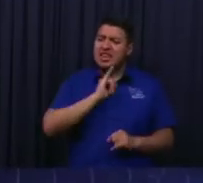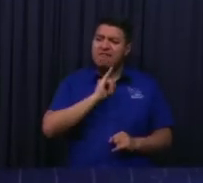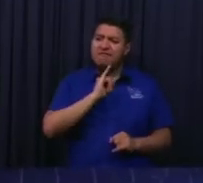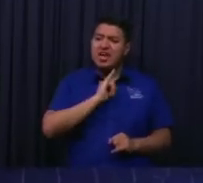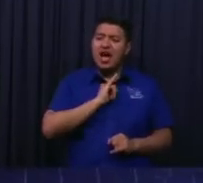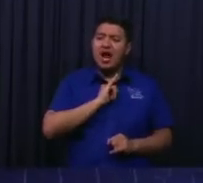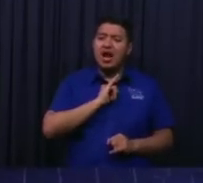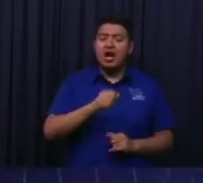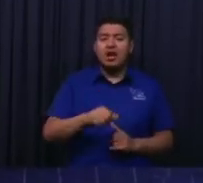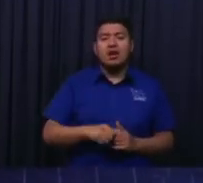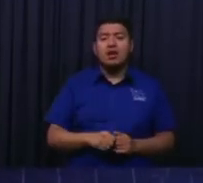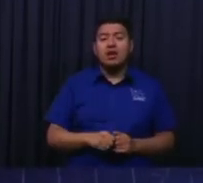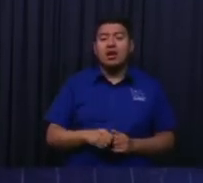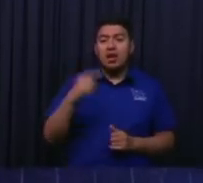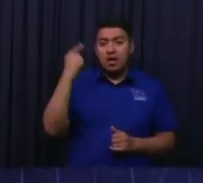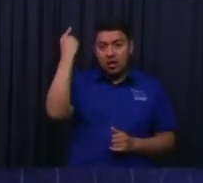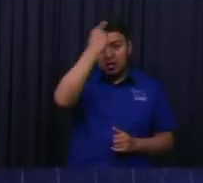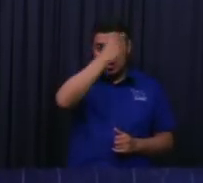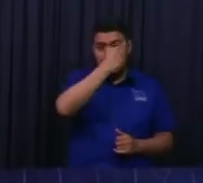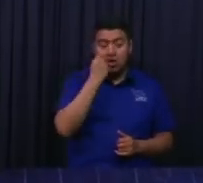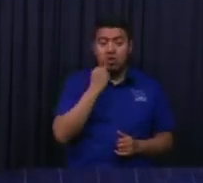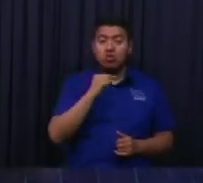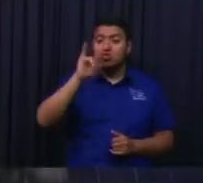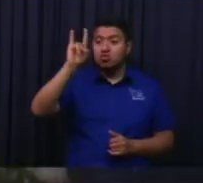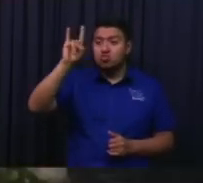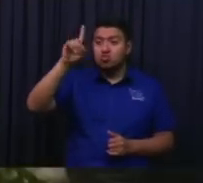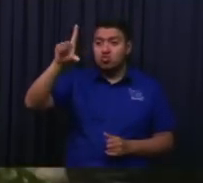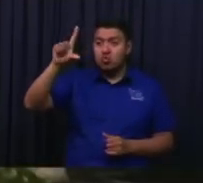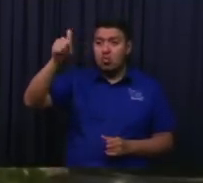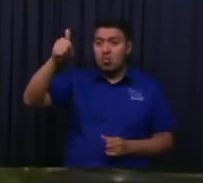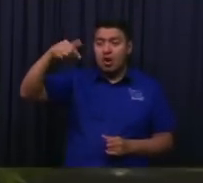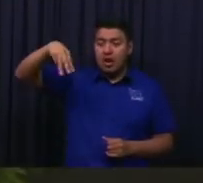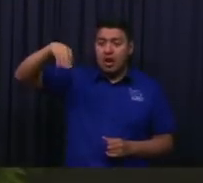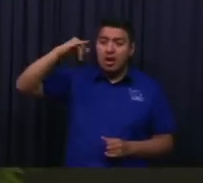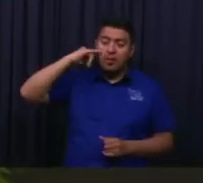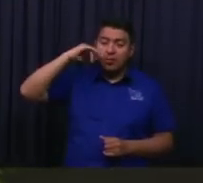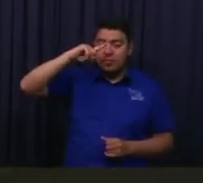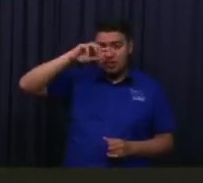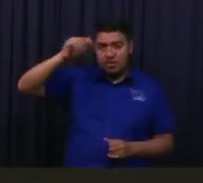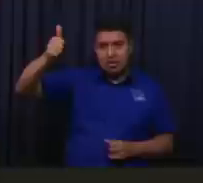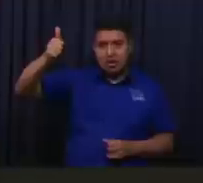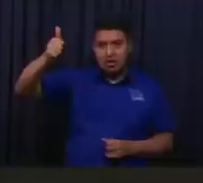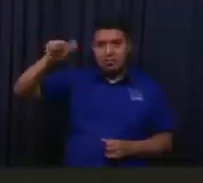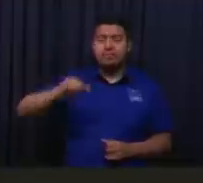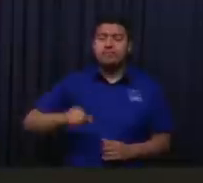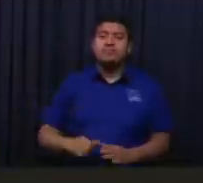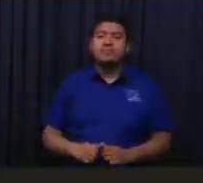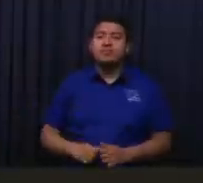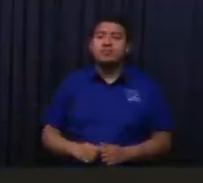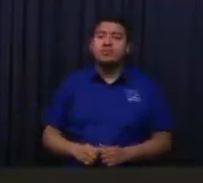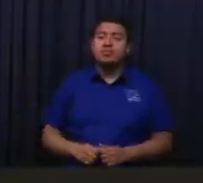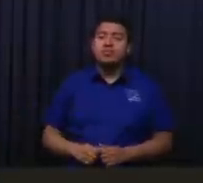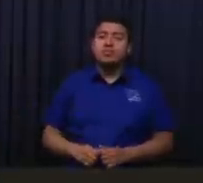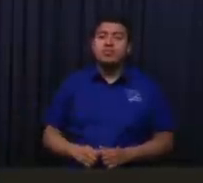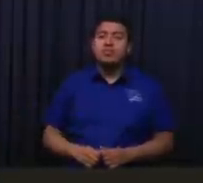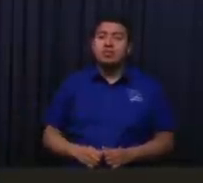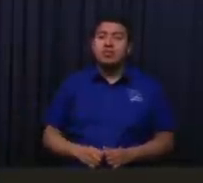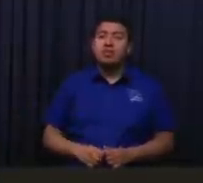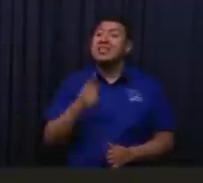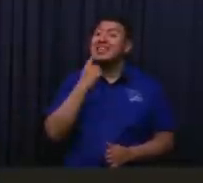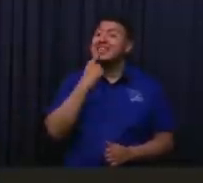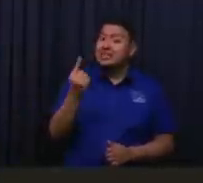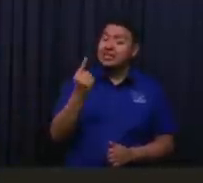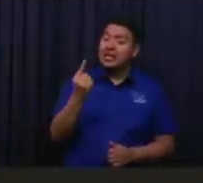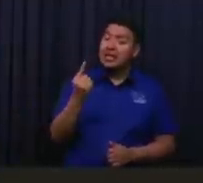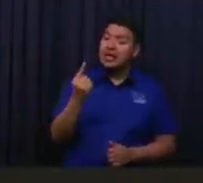y aparece con unos versículos antes de este que le voy a mencionar en un momento, en donde dice: